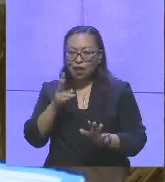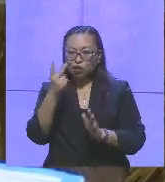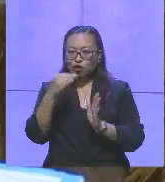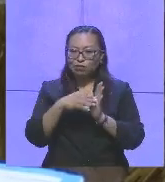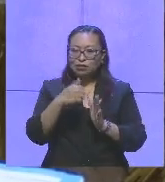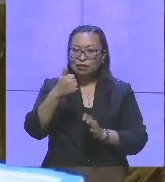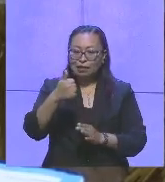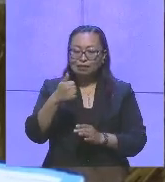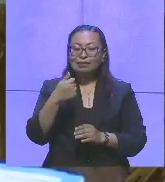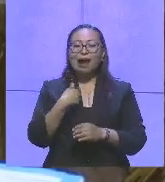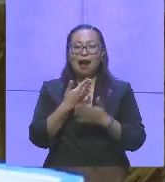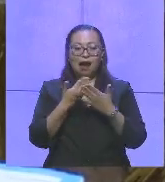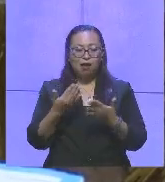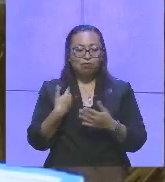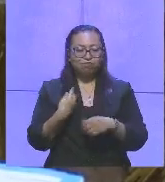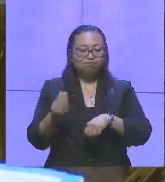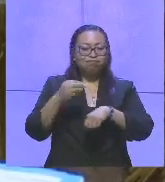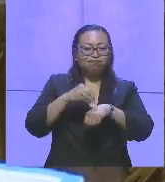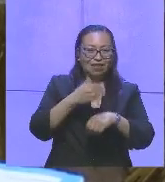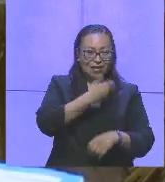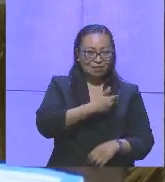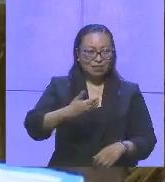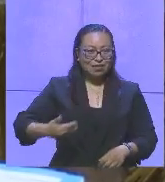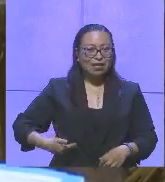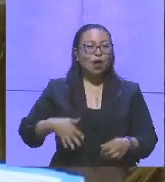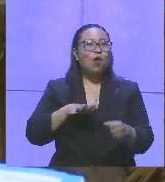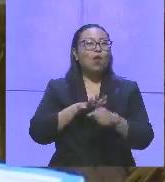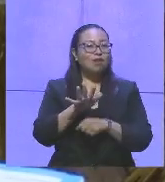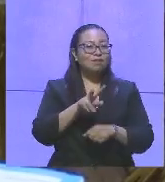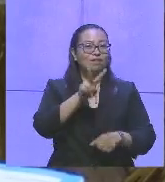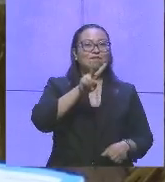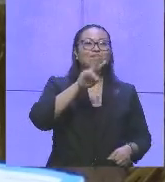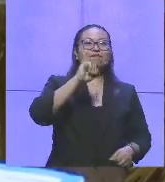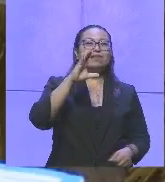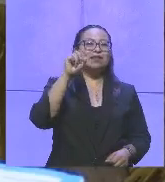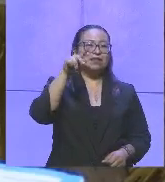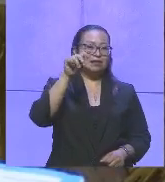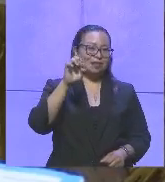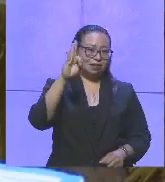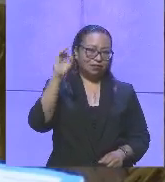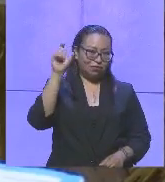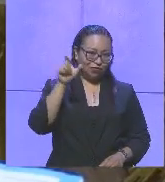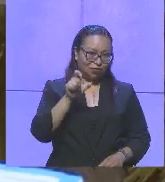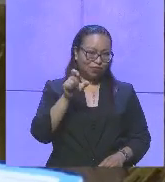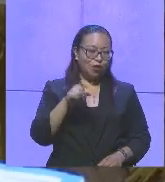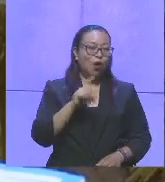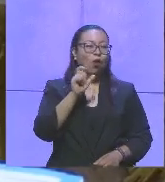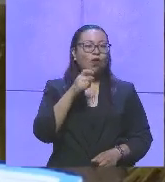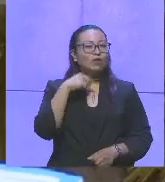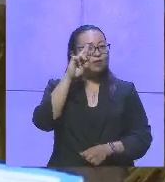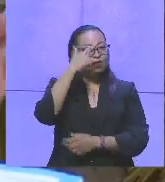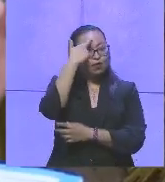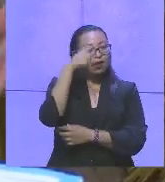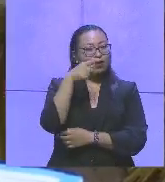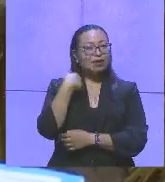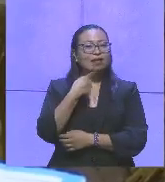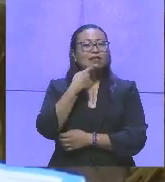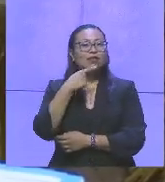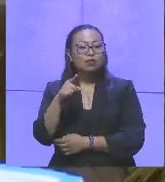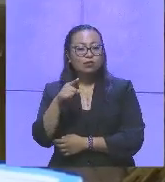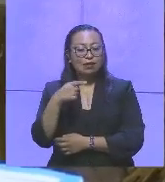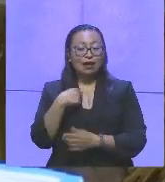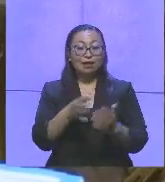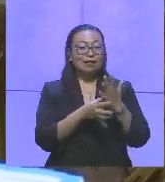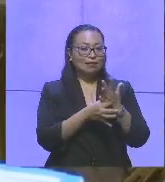2006 del entonces presidente de la República, Vicente Fox, que hay que decir, cuando se le denunciaba, lo que decía es: estoy haciendo